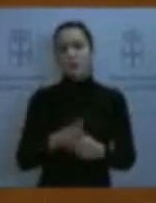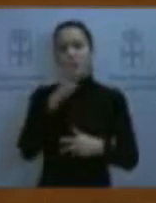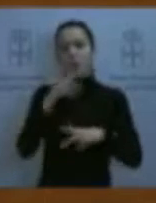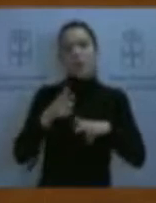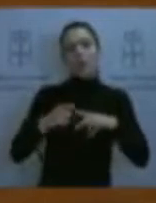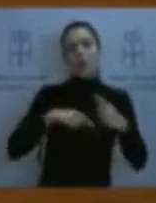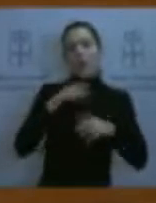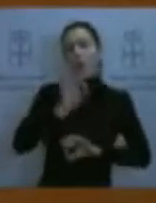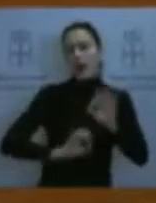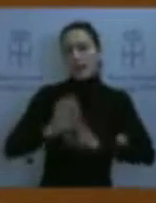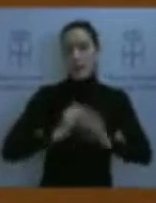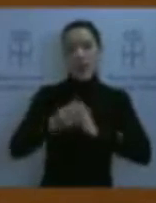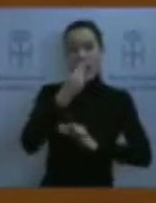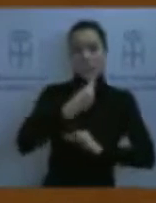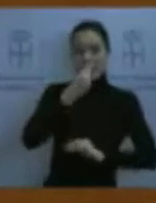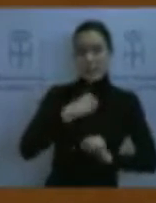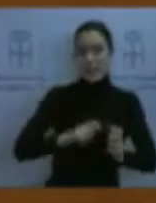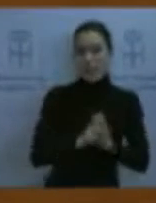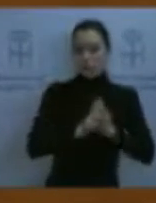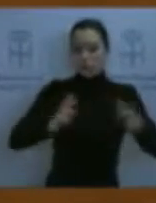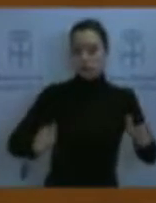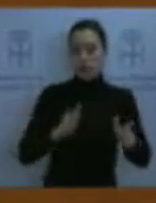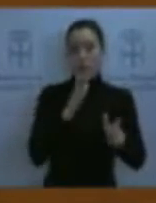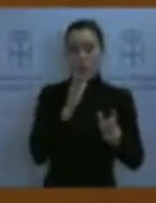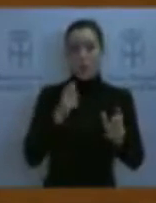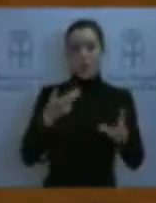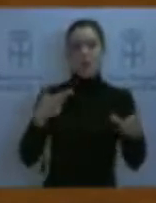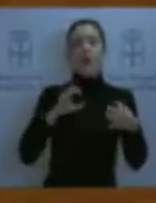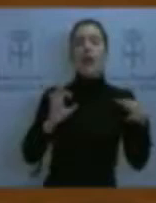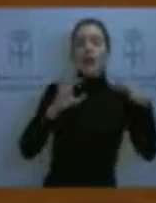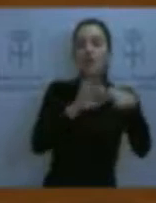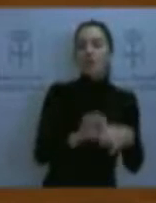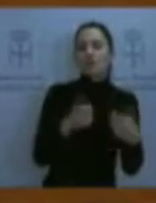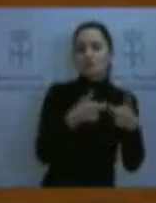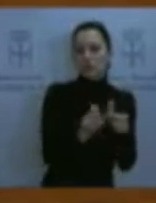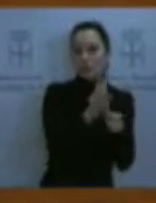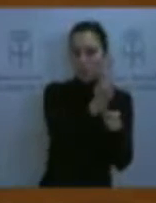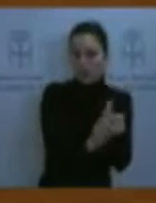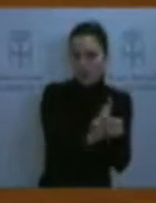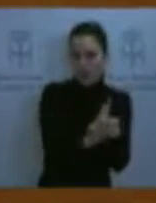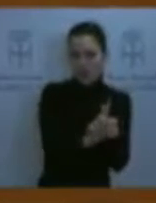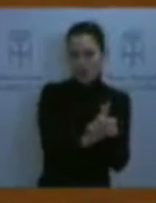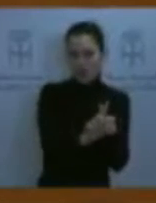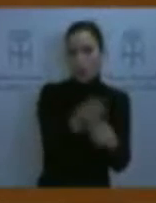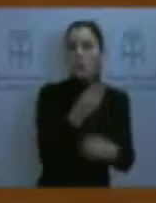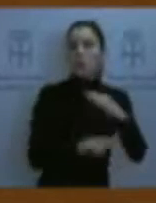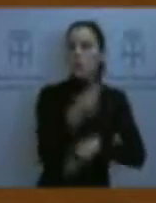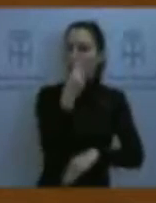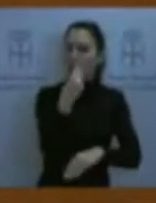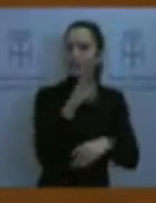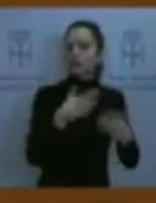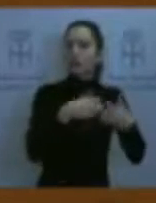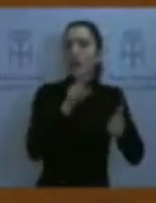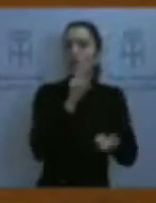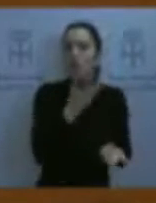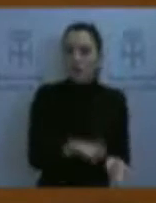tienen mucho que ver con el sector primario y con cómo funciona la producción de alimentos, que, y es muy importante decir siempre, que